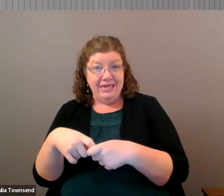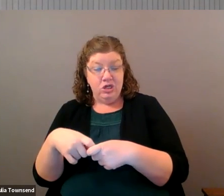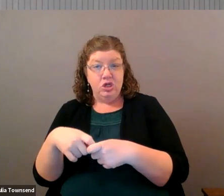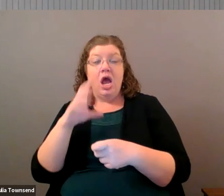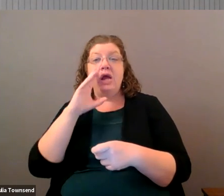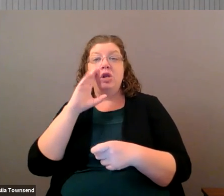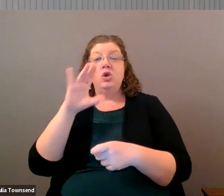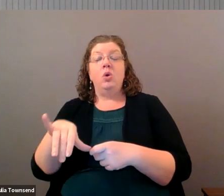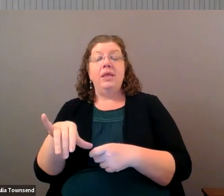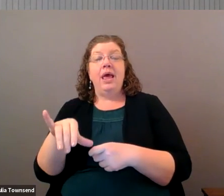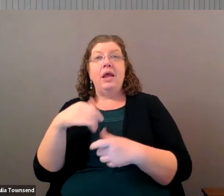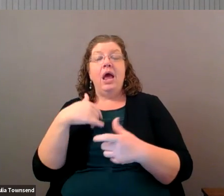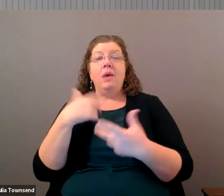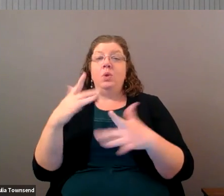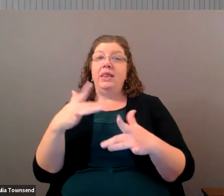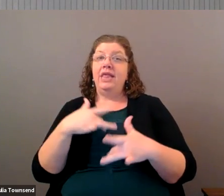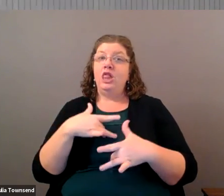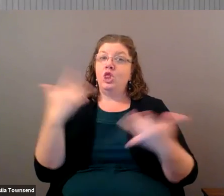Estoy muy